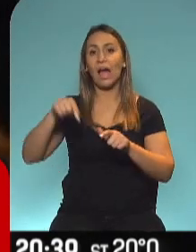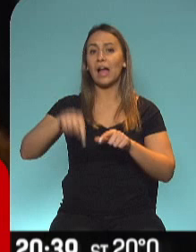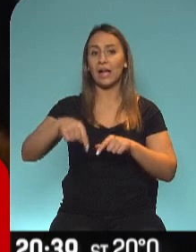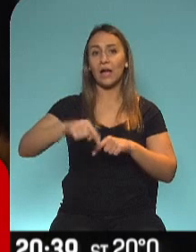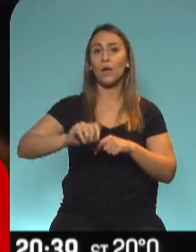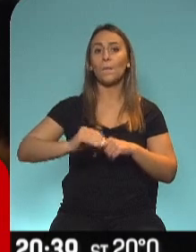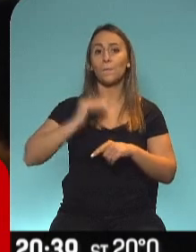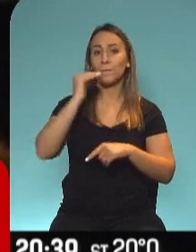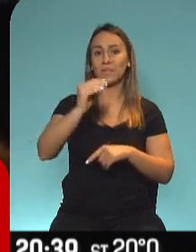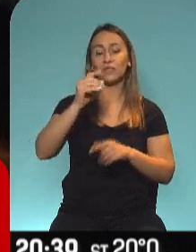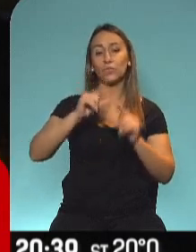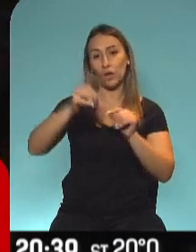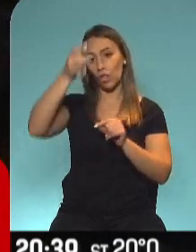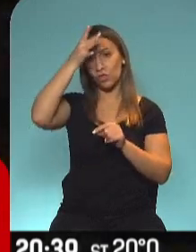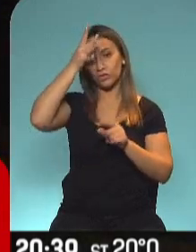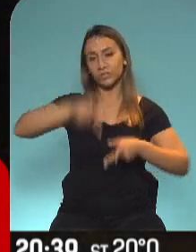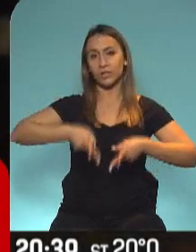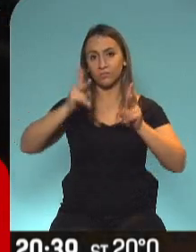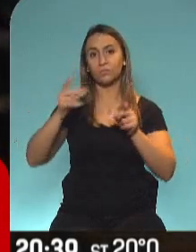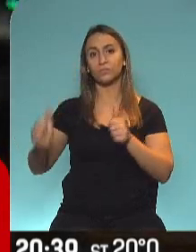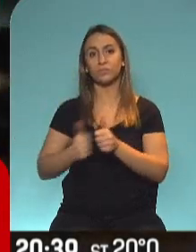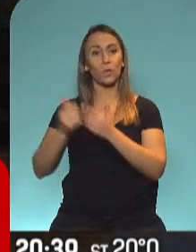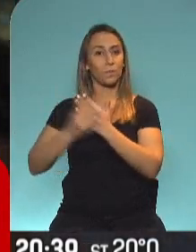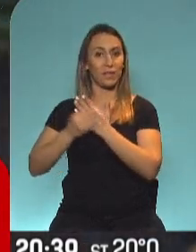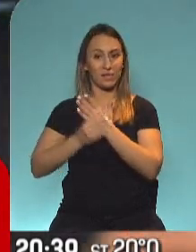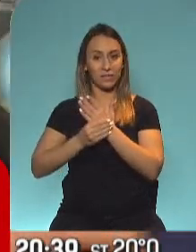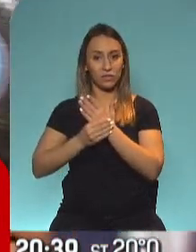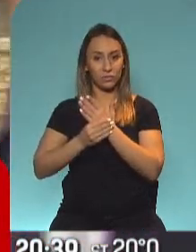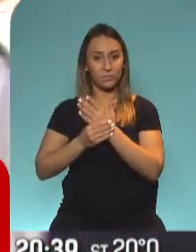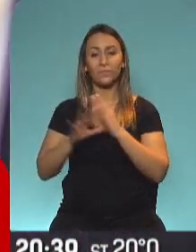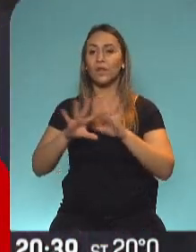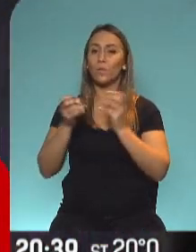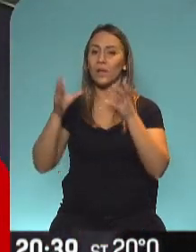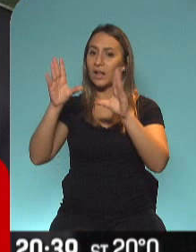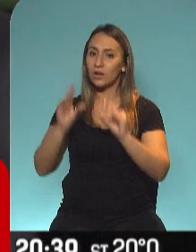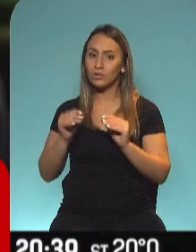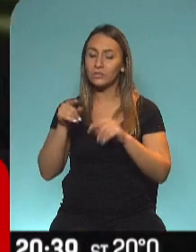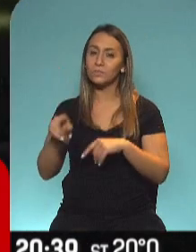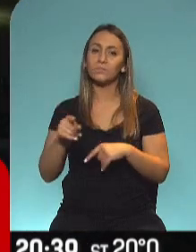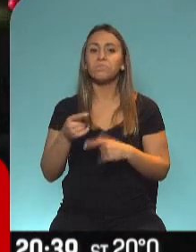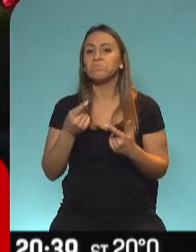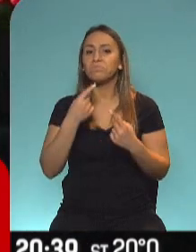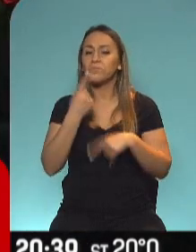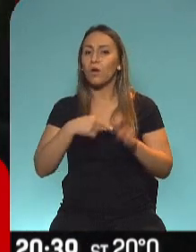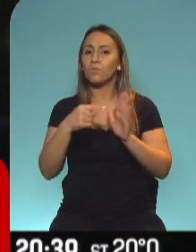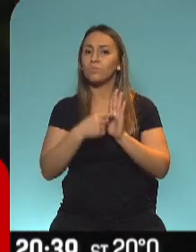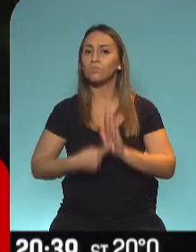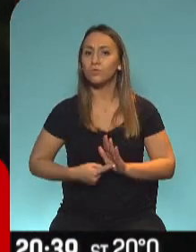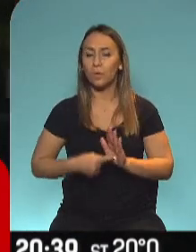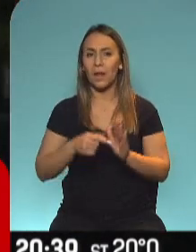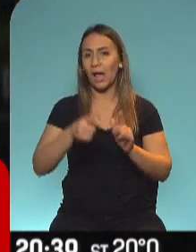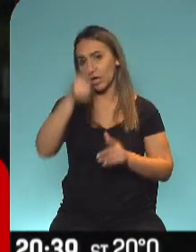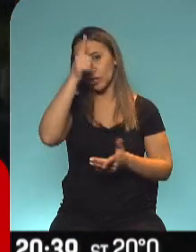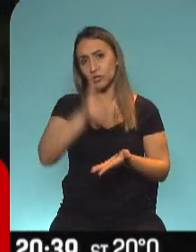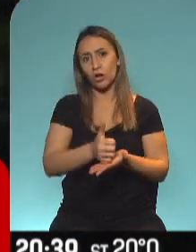Ministerio con el ministro Mario Meoni. ¿Qué tal, ministro? Muy buenas noches. ¿Y qué es lo que fundamentalmente se dispuso para hacer más exhaustivos estos controles en el AMBA? Muy